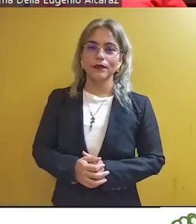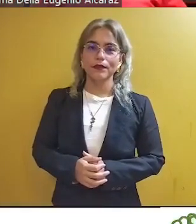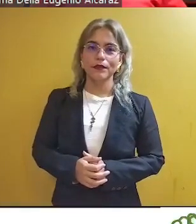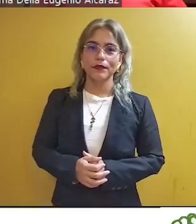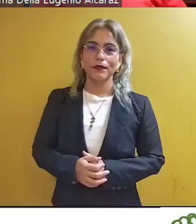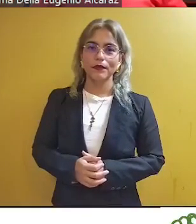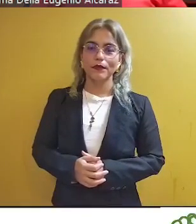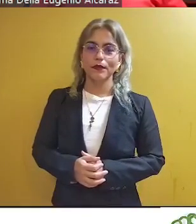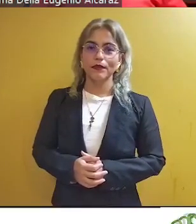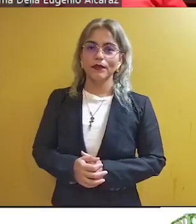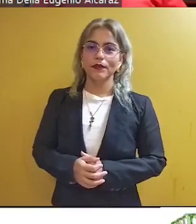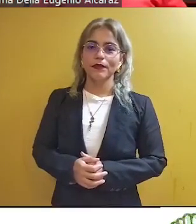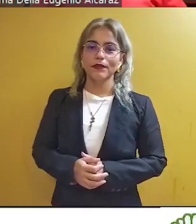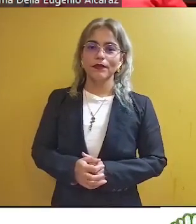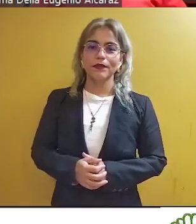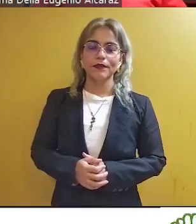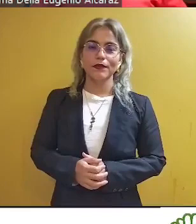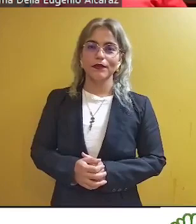y los